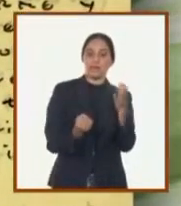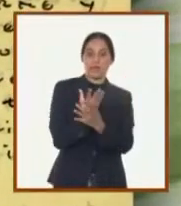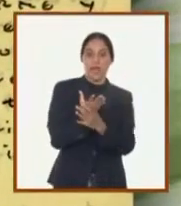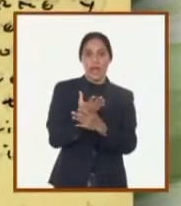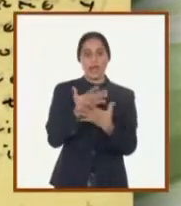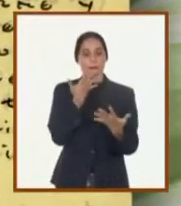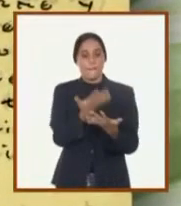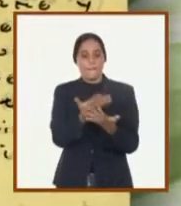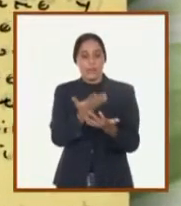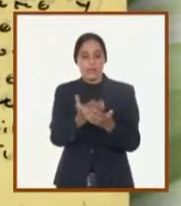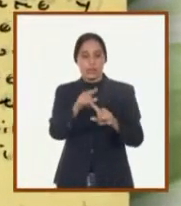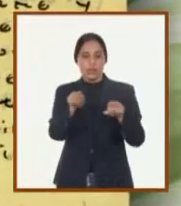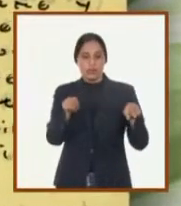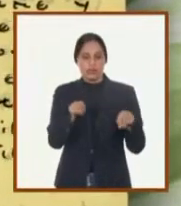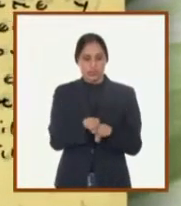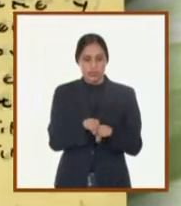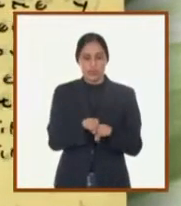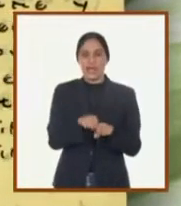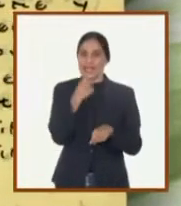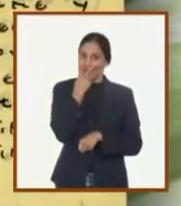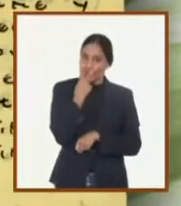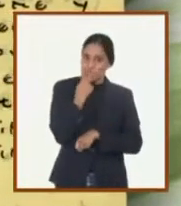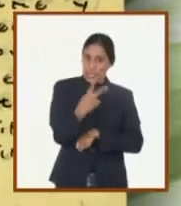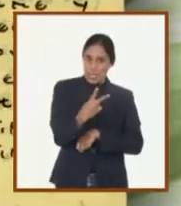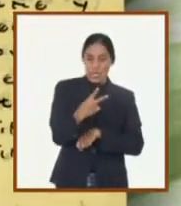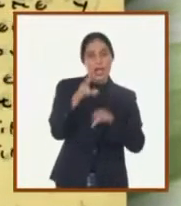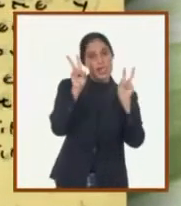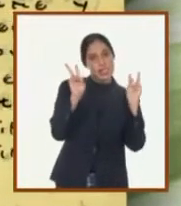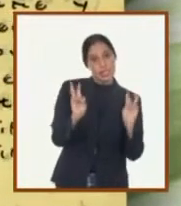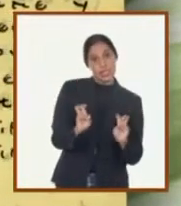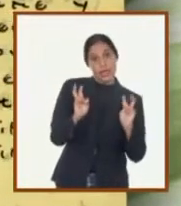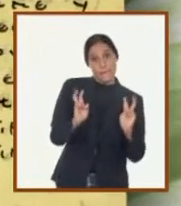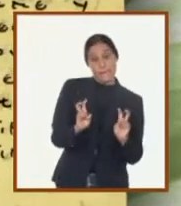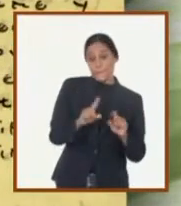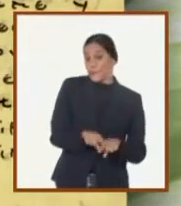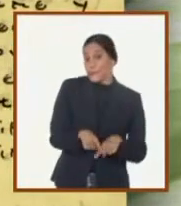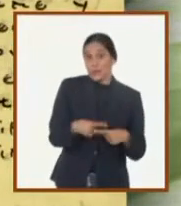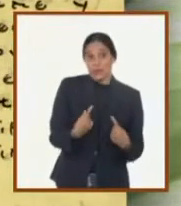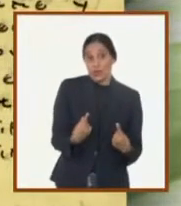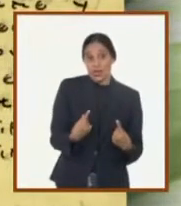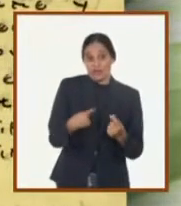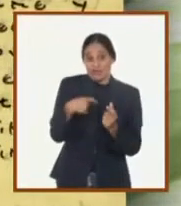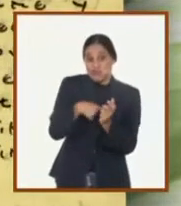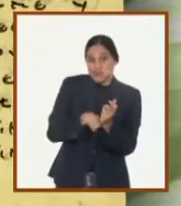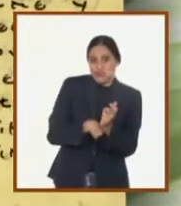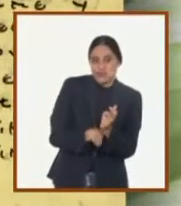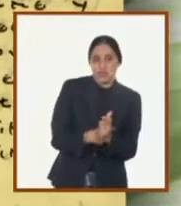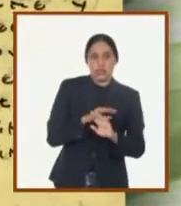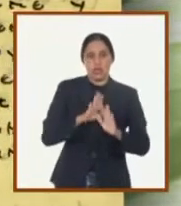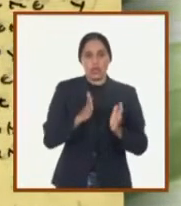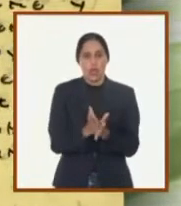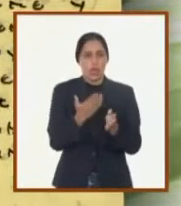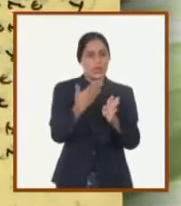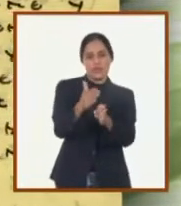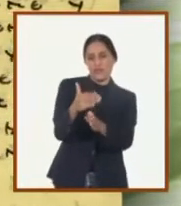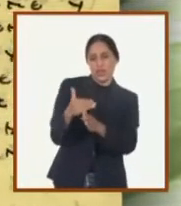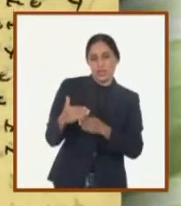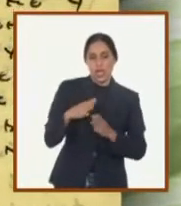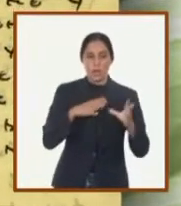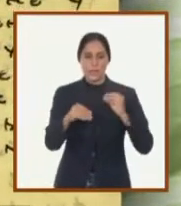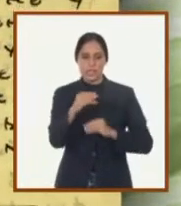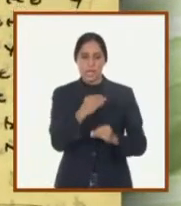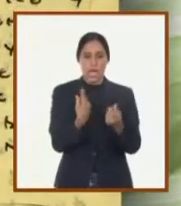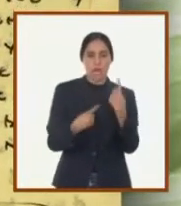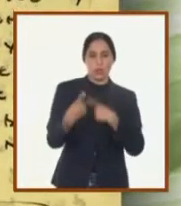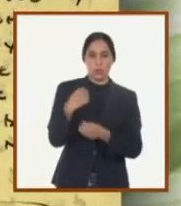ocupara de esos asuntos porque el volumen era muy grande nosotros pudimos incluso conversar con alguno de los compañeros